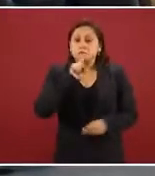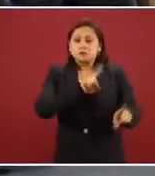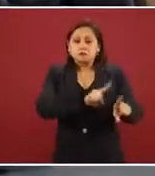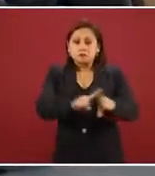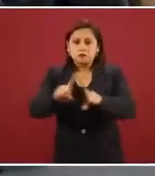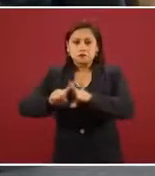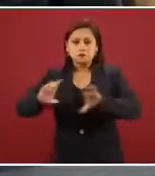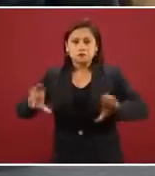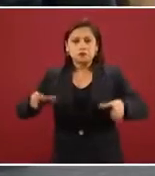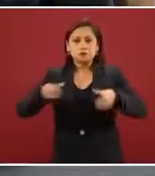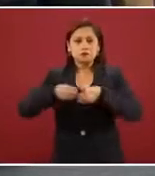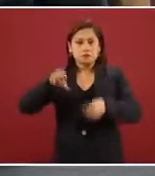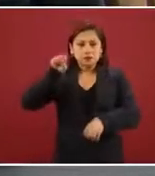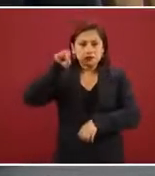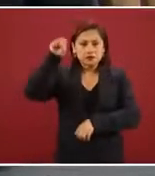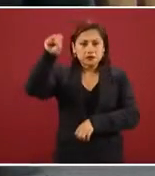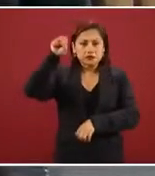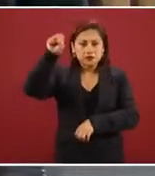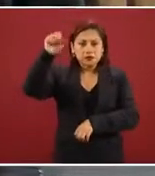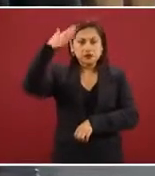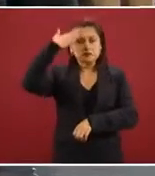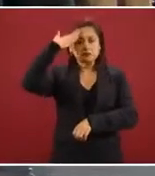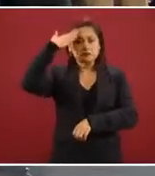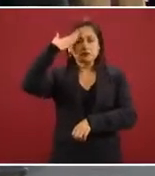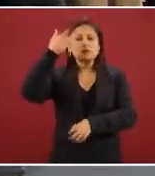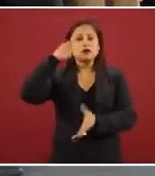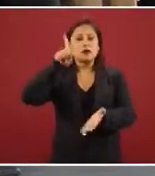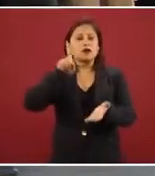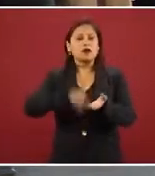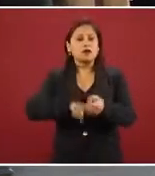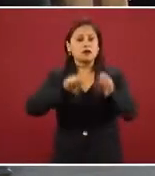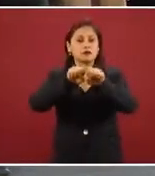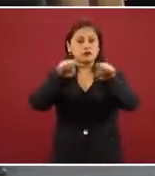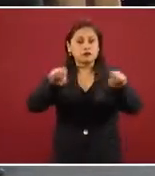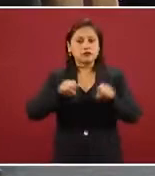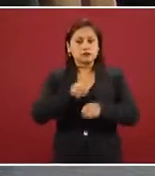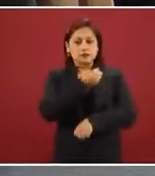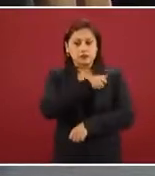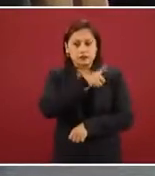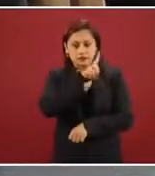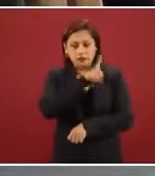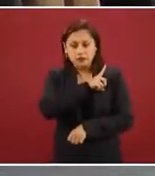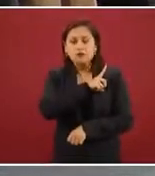sindicales del sector salud que nos acompañan